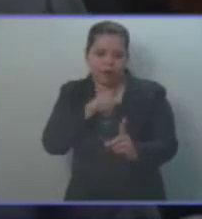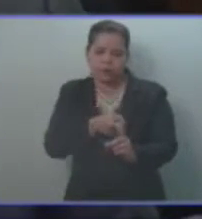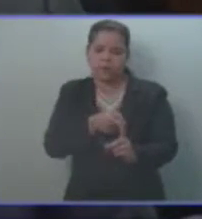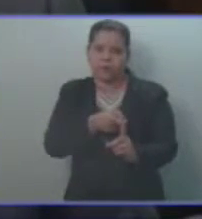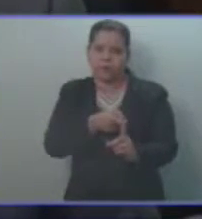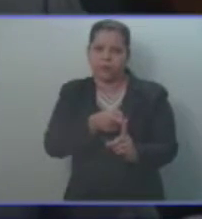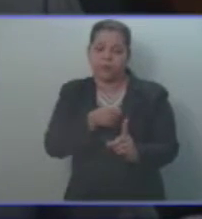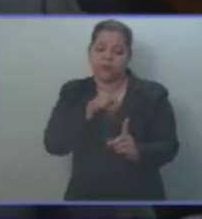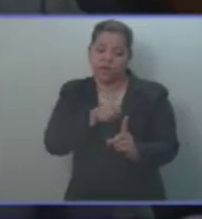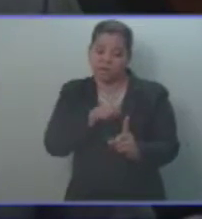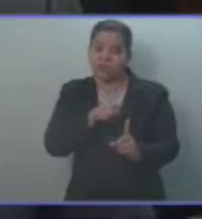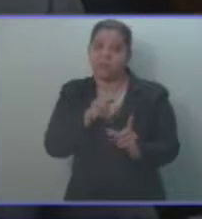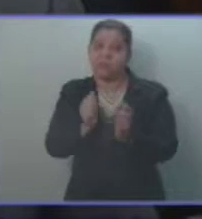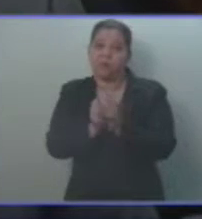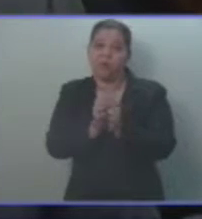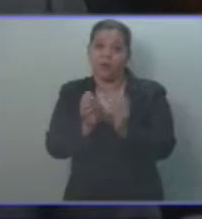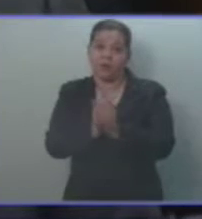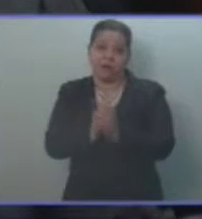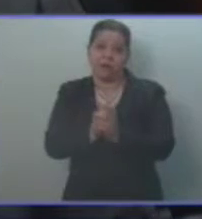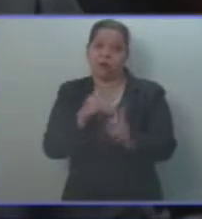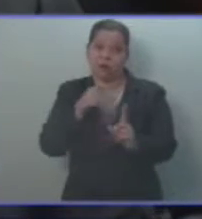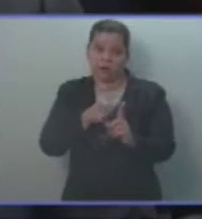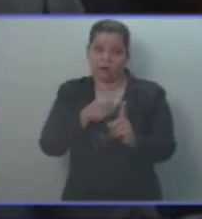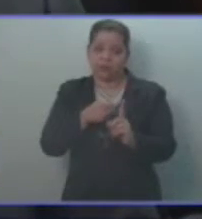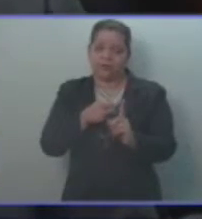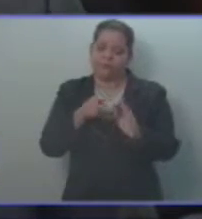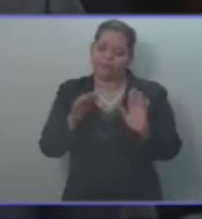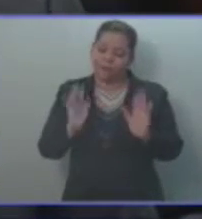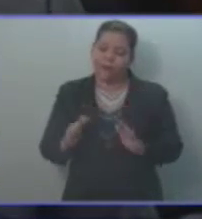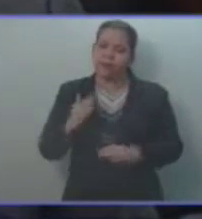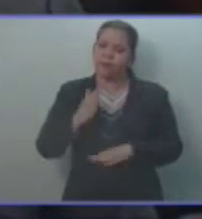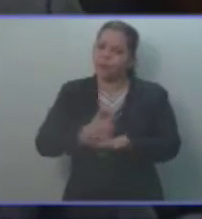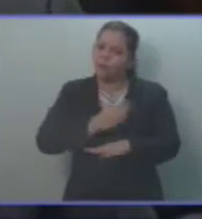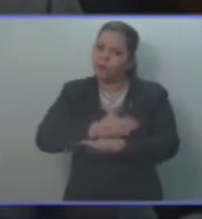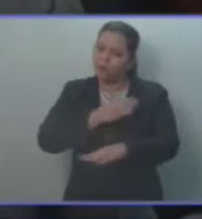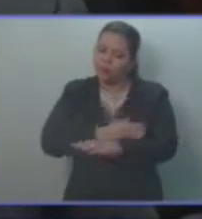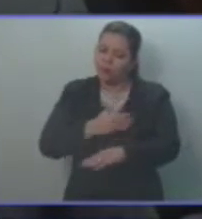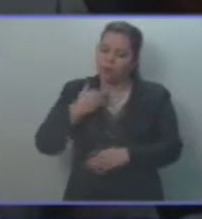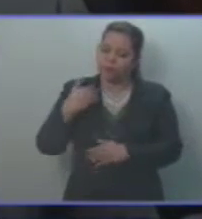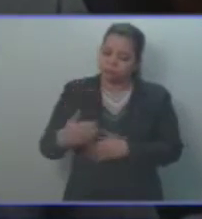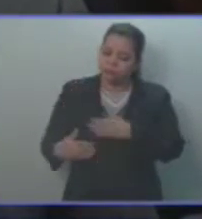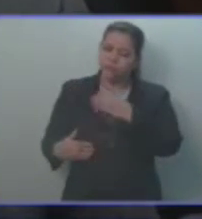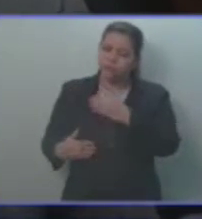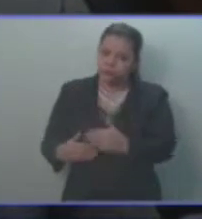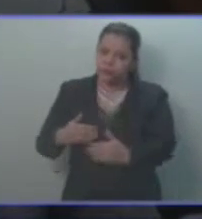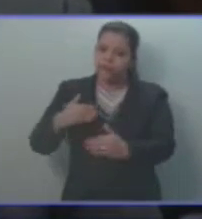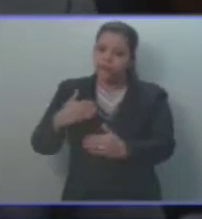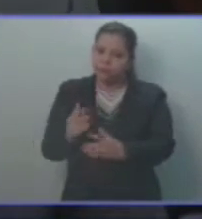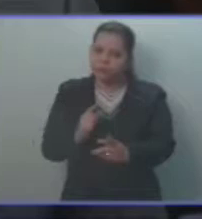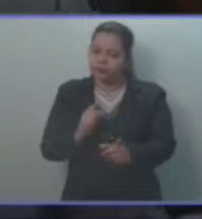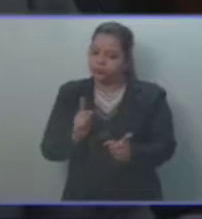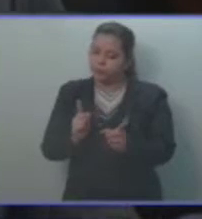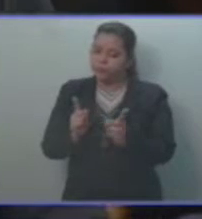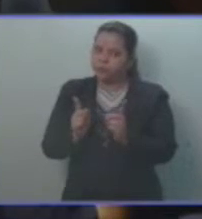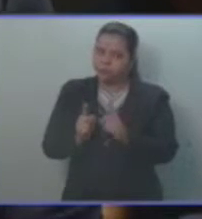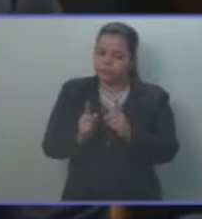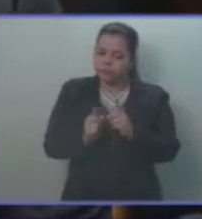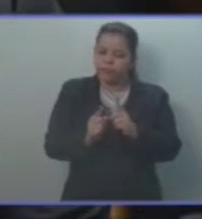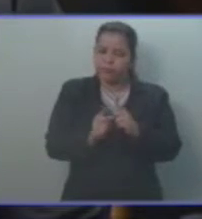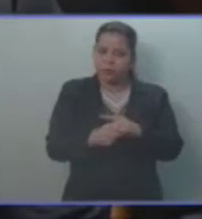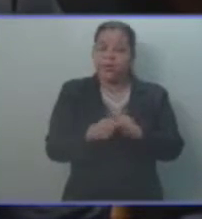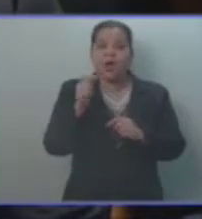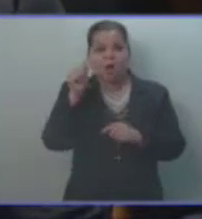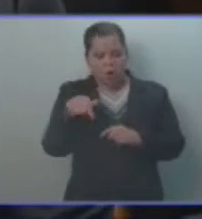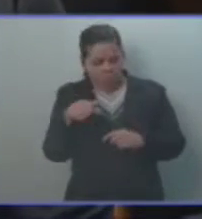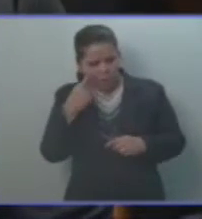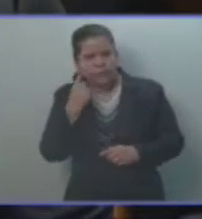como un problema de salud. A lo largo de los años este enfoque ha venido evolucionando y hoy discutimos el